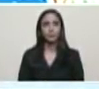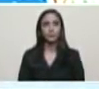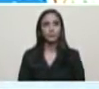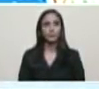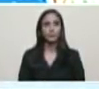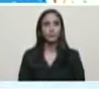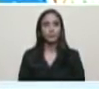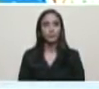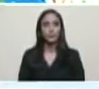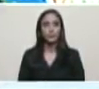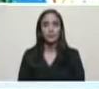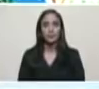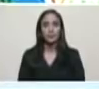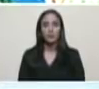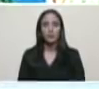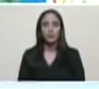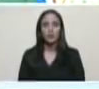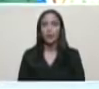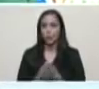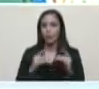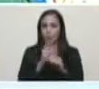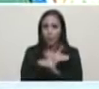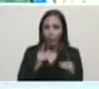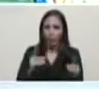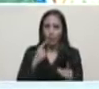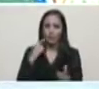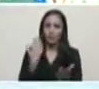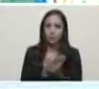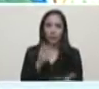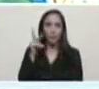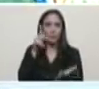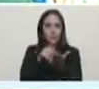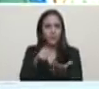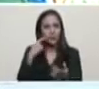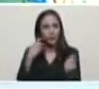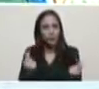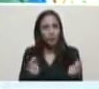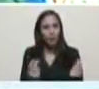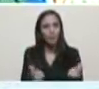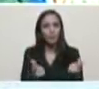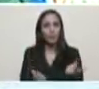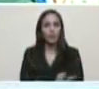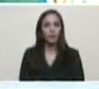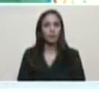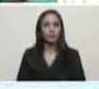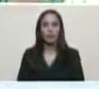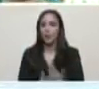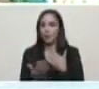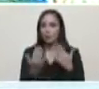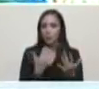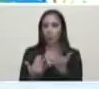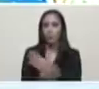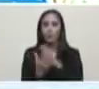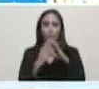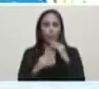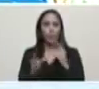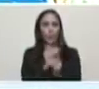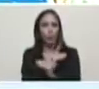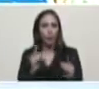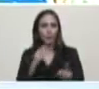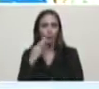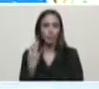desde el punto de vista de la construcción de la Democracia protagónica viva activa la democracia directa la democracia de base la